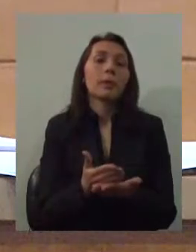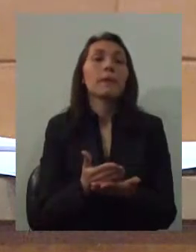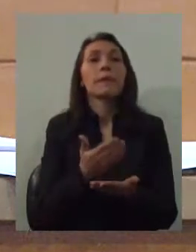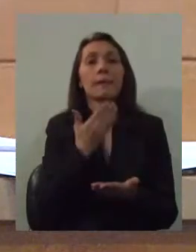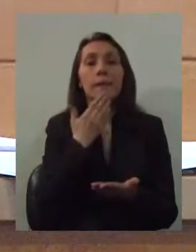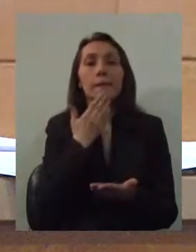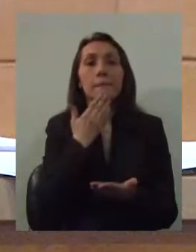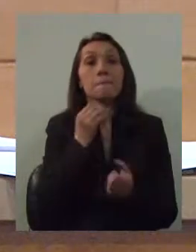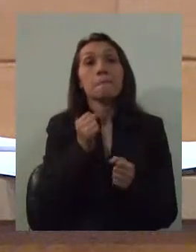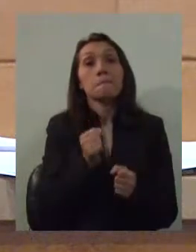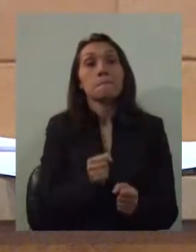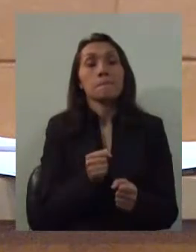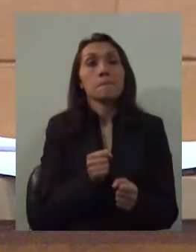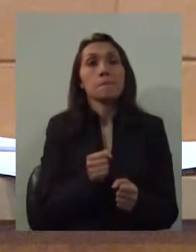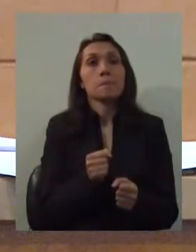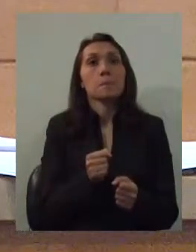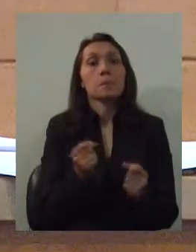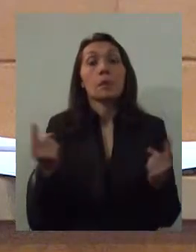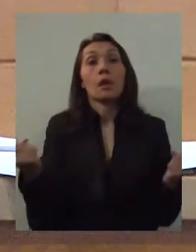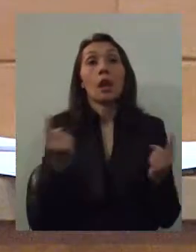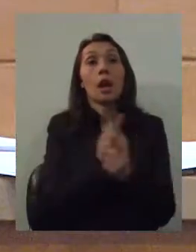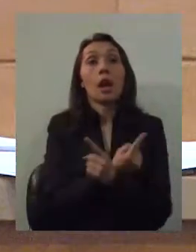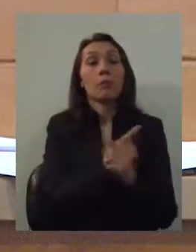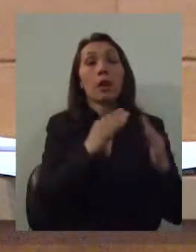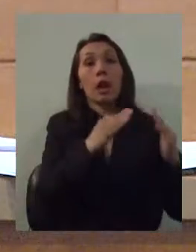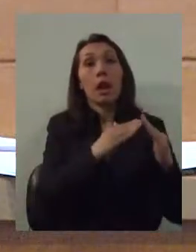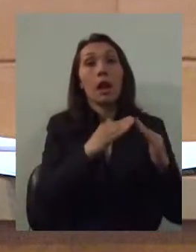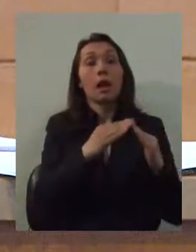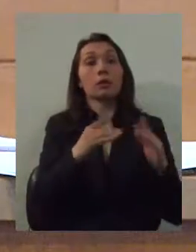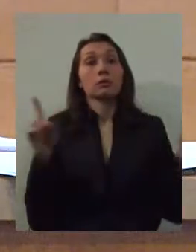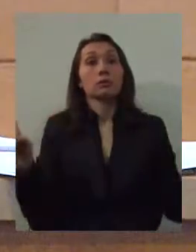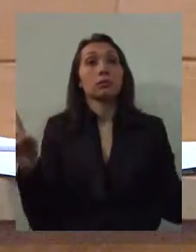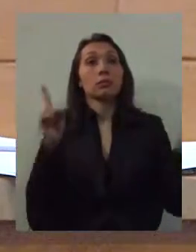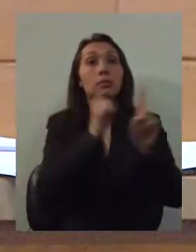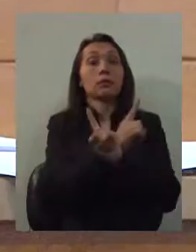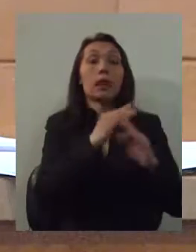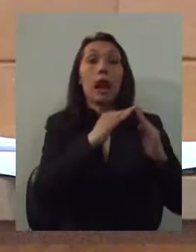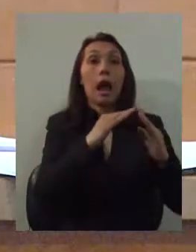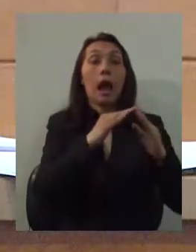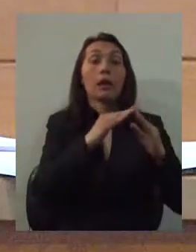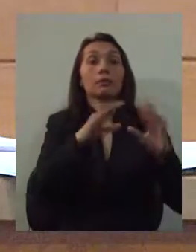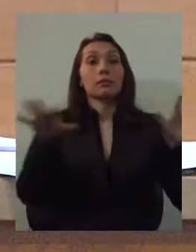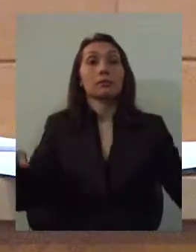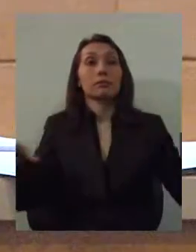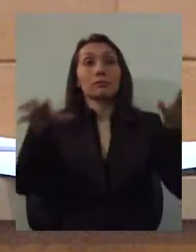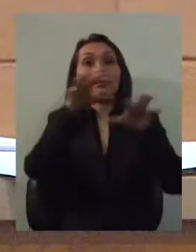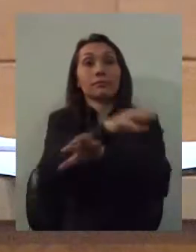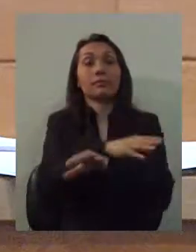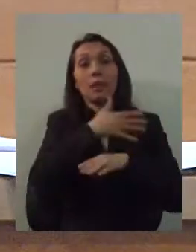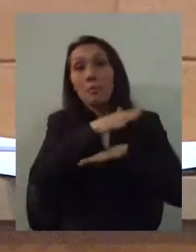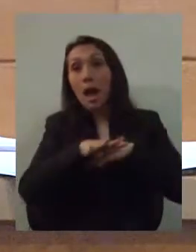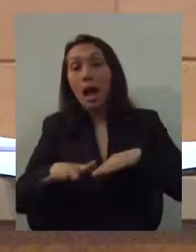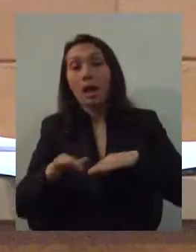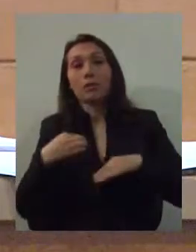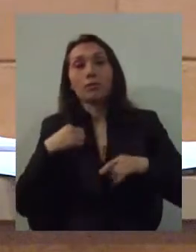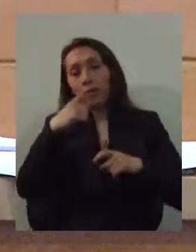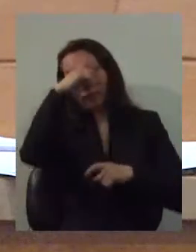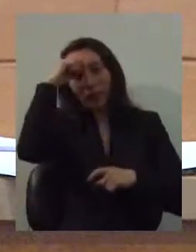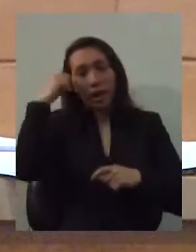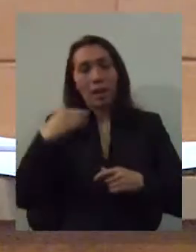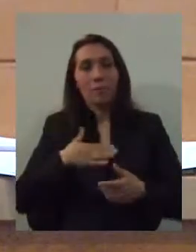incluso podríamos intercambiar los domicilios. Usted bueno, viene yo a veranear le cambio acá, el mar por la montaña. Y yo me voy a veranear con mi